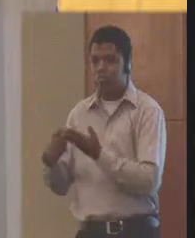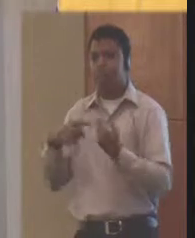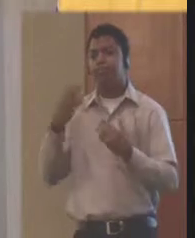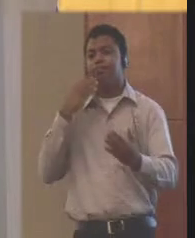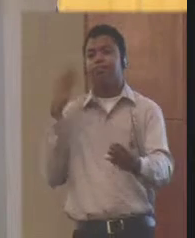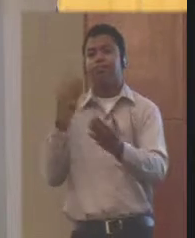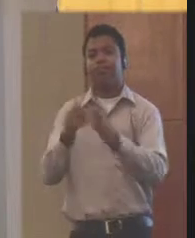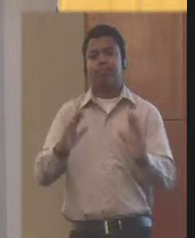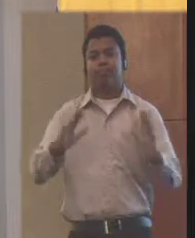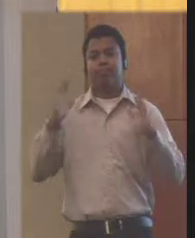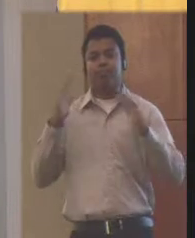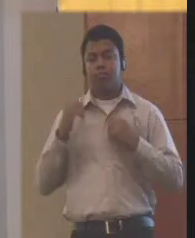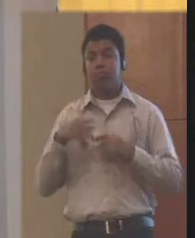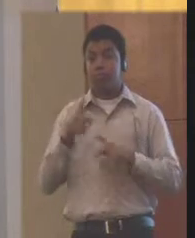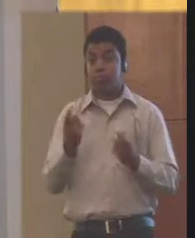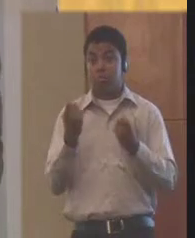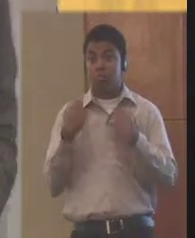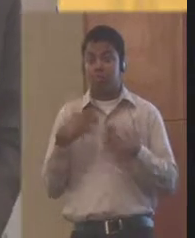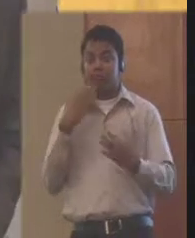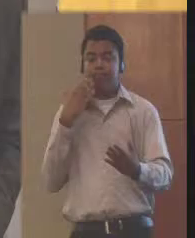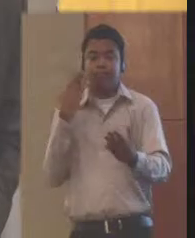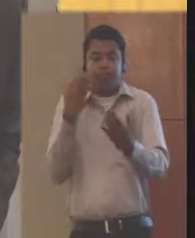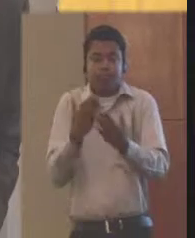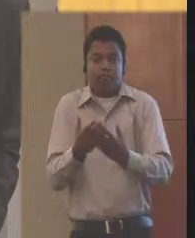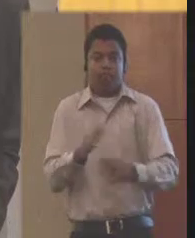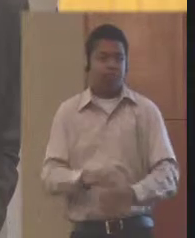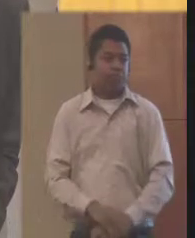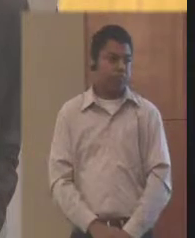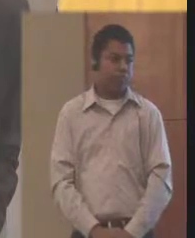por su atención. Estoy aquí para cualquier pregunta que tenga. Gracias.